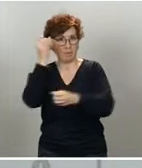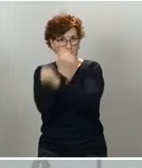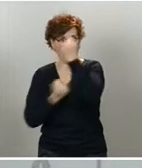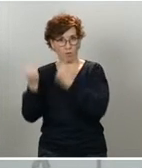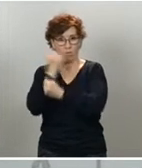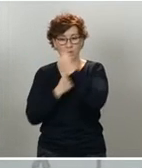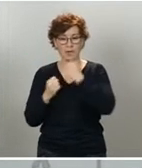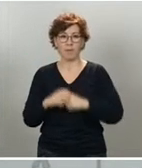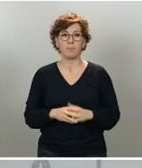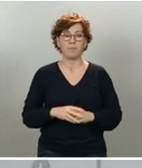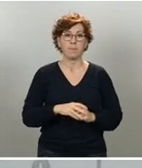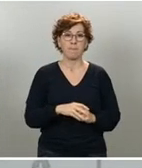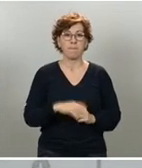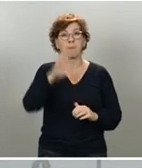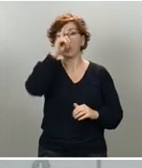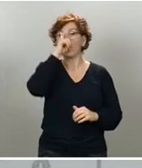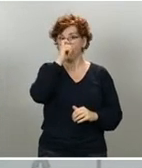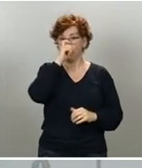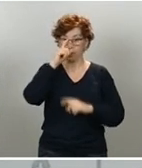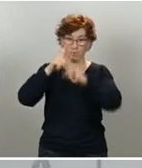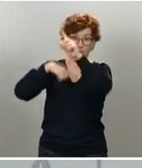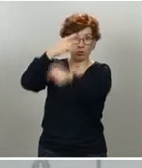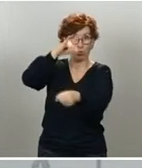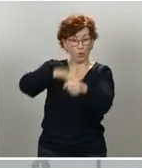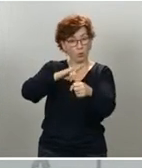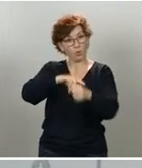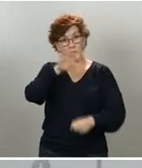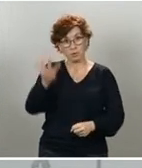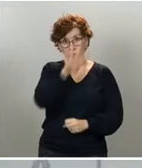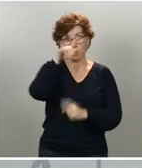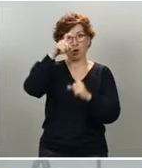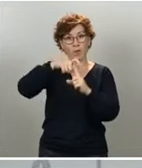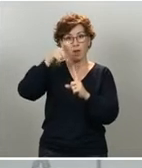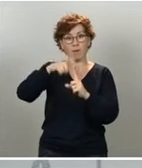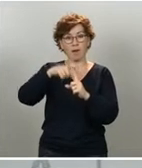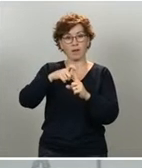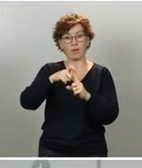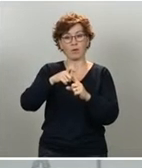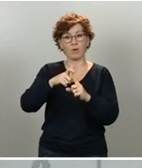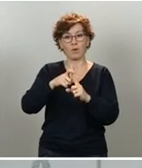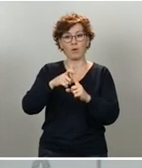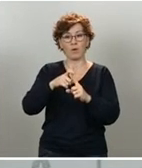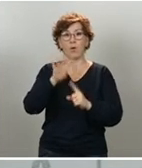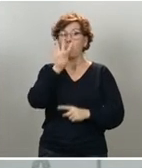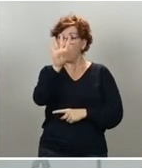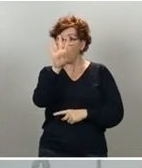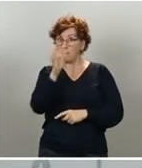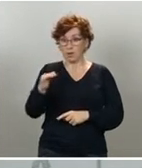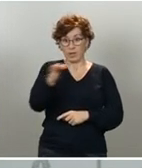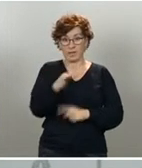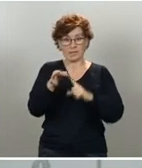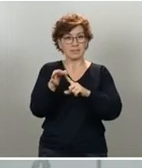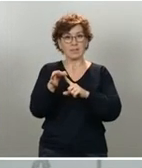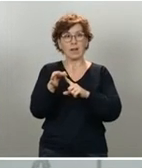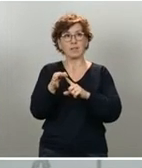recuerdo también que el próximo lunes 4 de mayo habrá 4 islas de nuestro país que pasan directamente no a la fase 0, sino